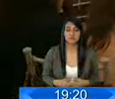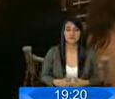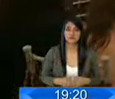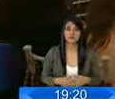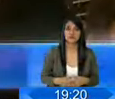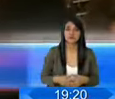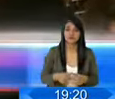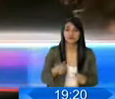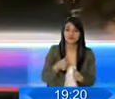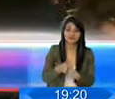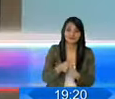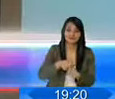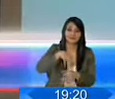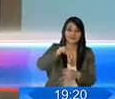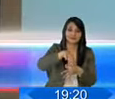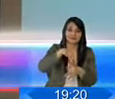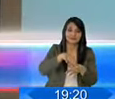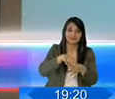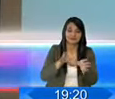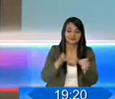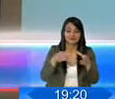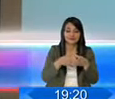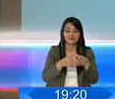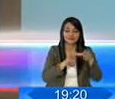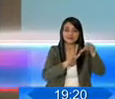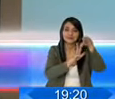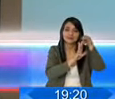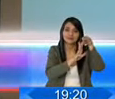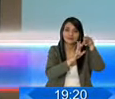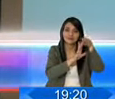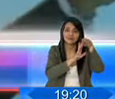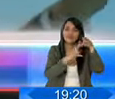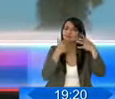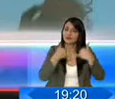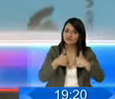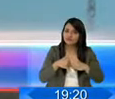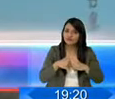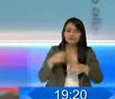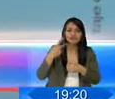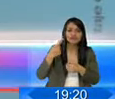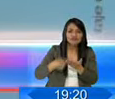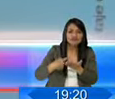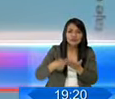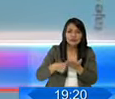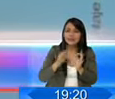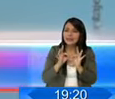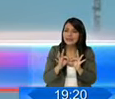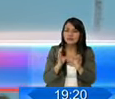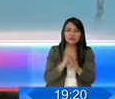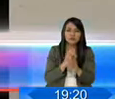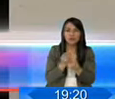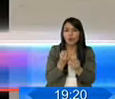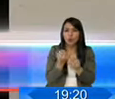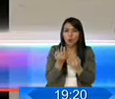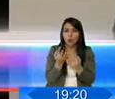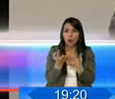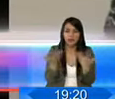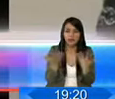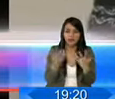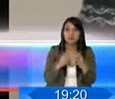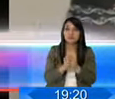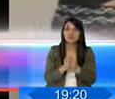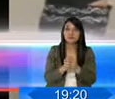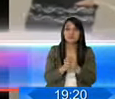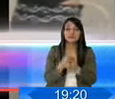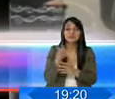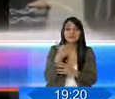pocos días de los comicios, la Corporación Participación Ciudadana avanza con los preparativos para el conteo rápido. Un personal